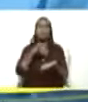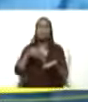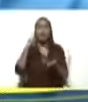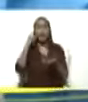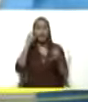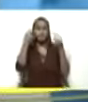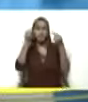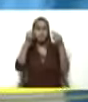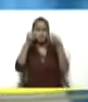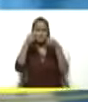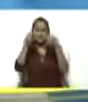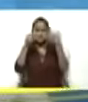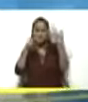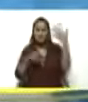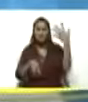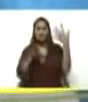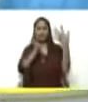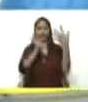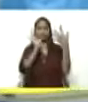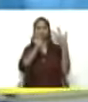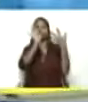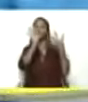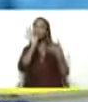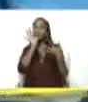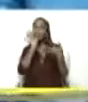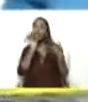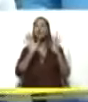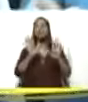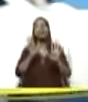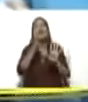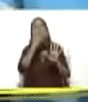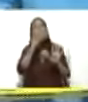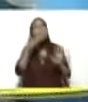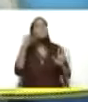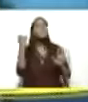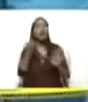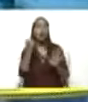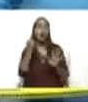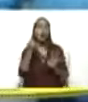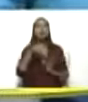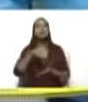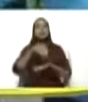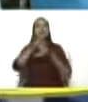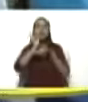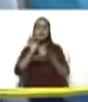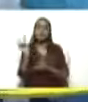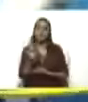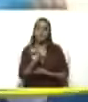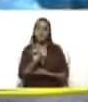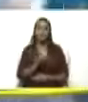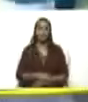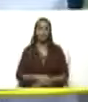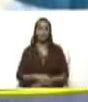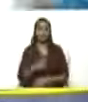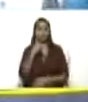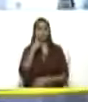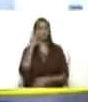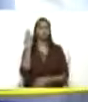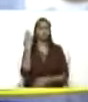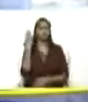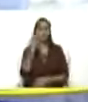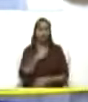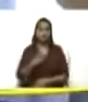se seleccionaron para sacar los 10 mejores cafés del país. Continúa el jefe de Estado venezolano Nicolás